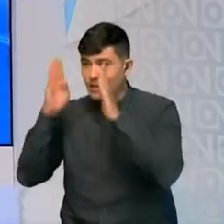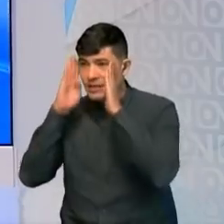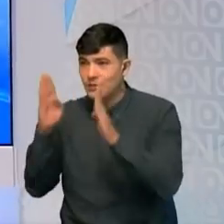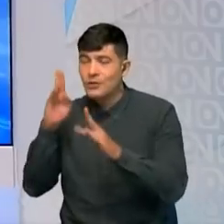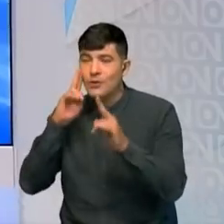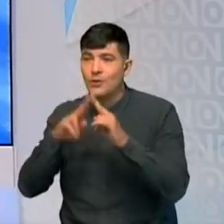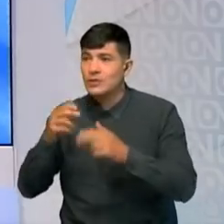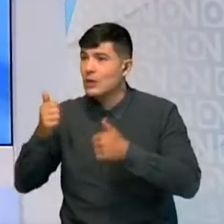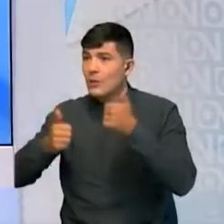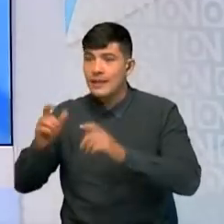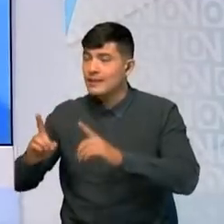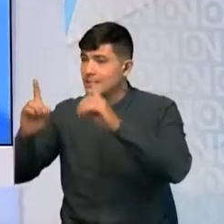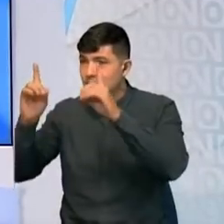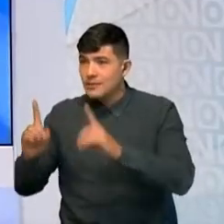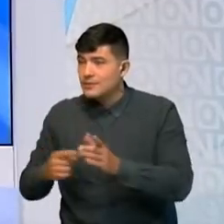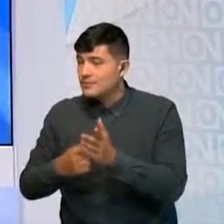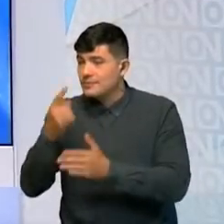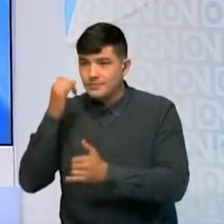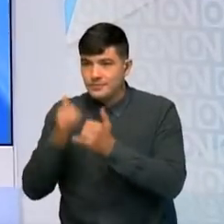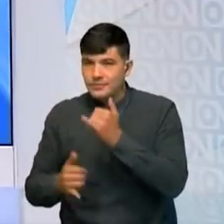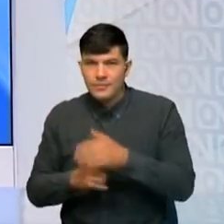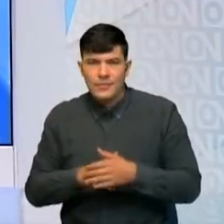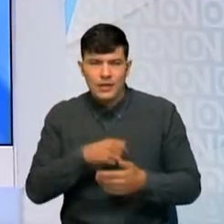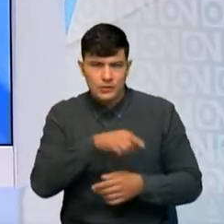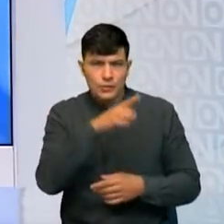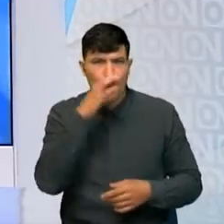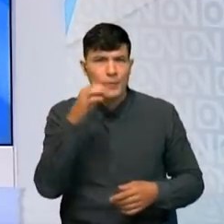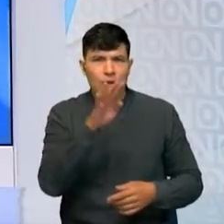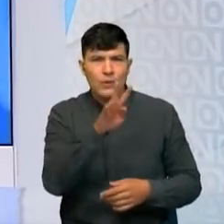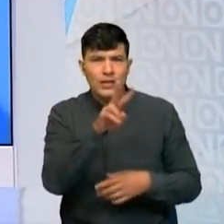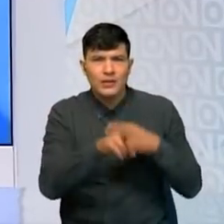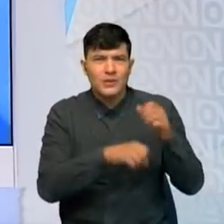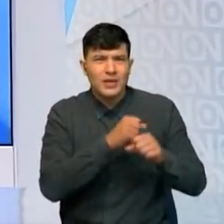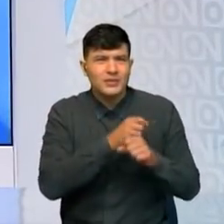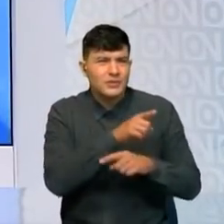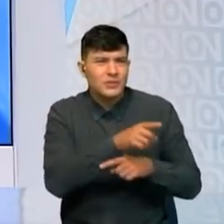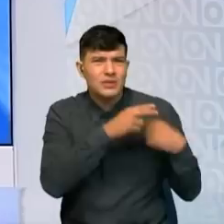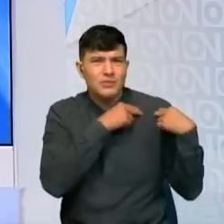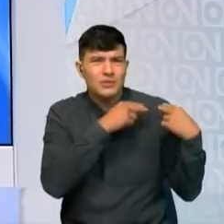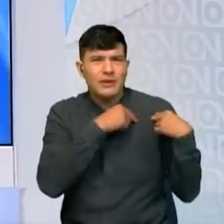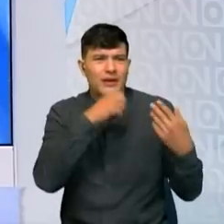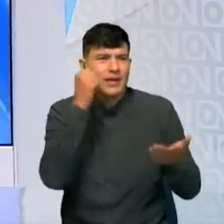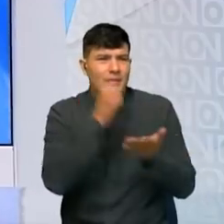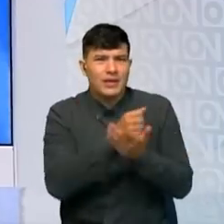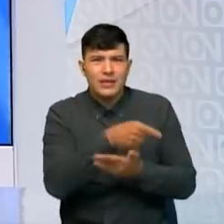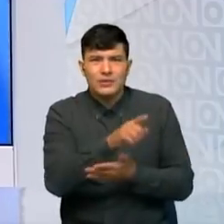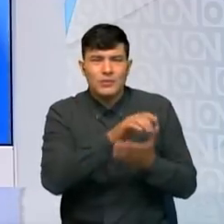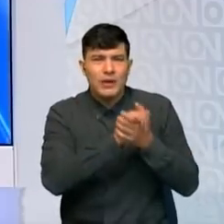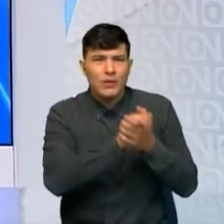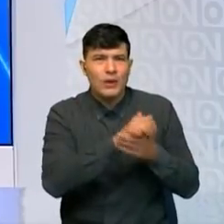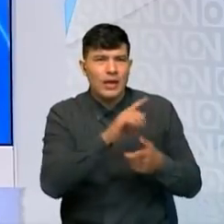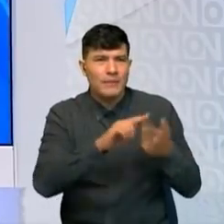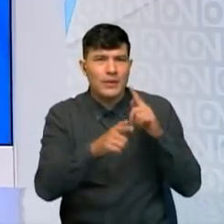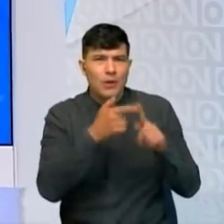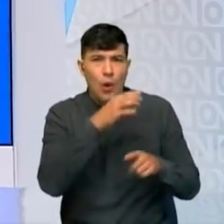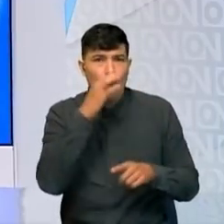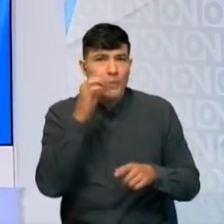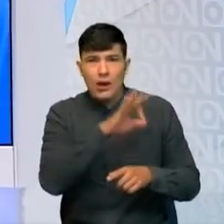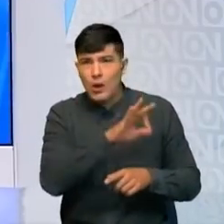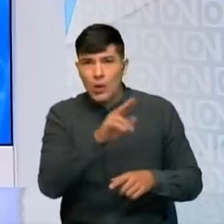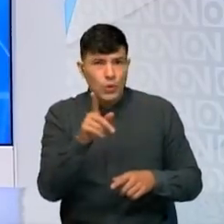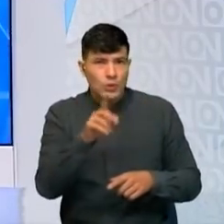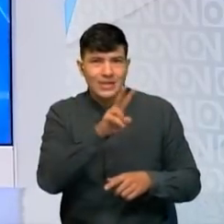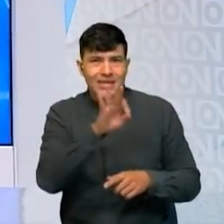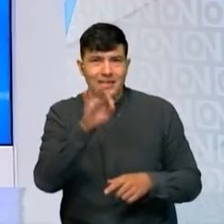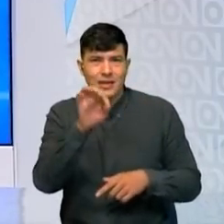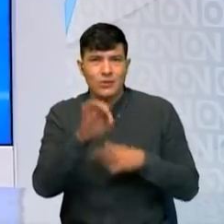en otras noticias un hombre de 42 años de edad acusado de ser el presunto asesino de su mejor amigo un hombre de 38 años al parecer el